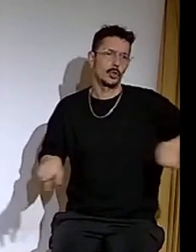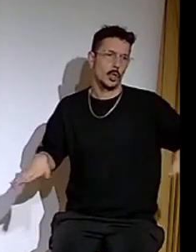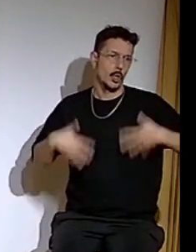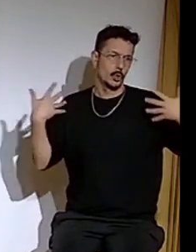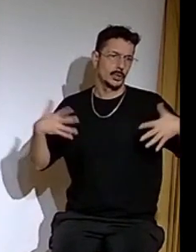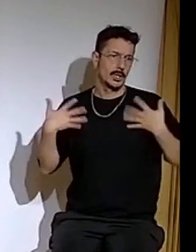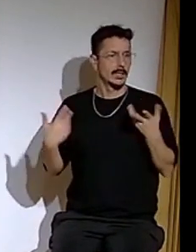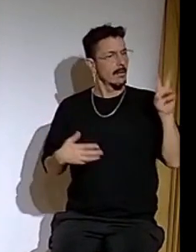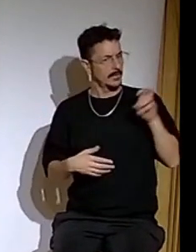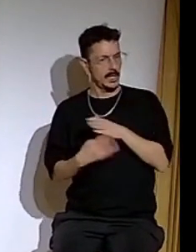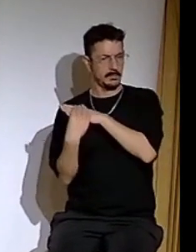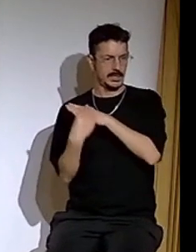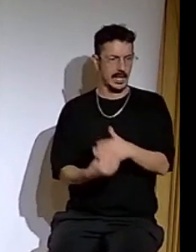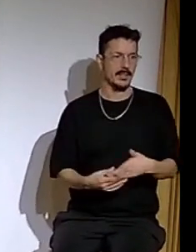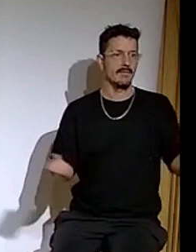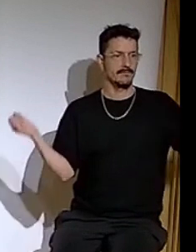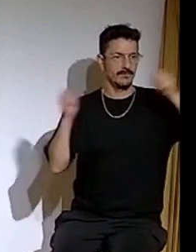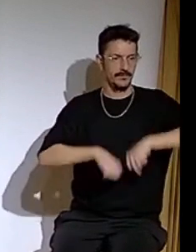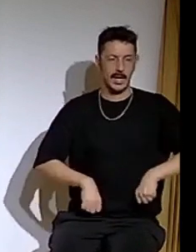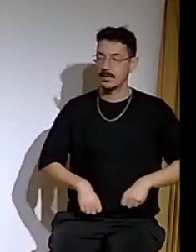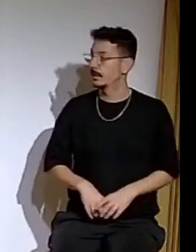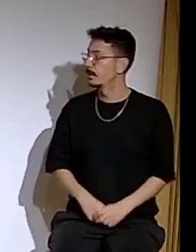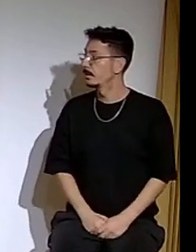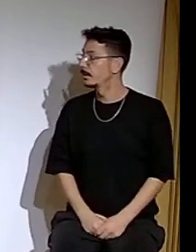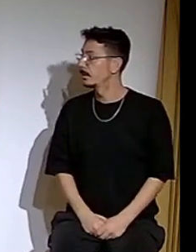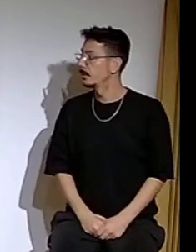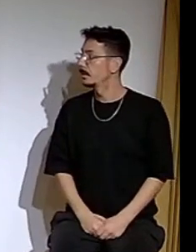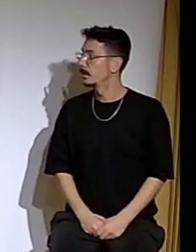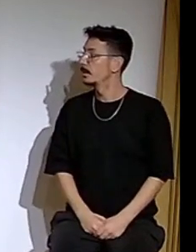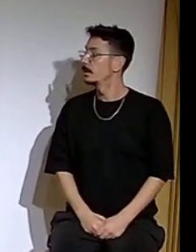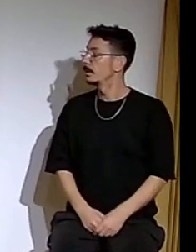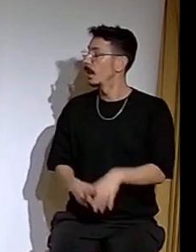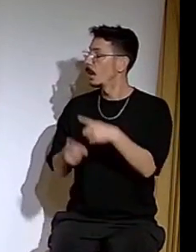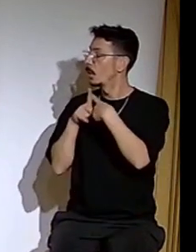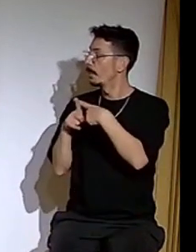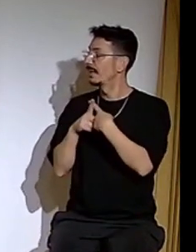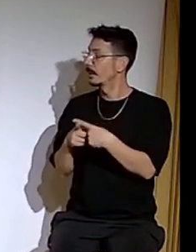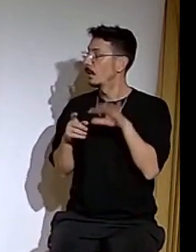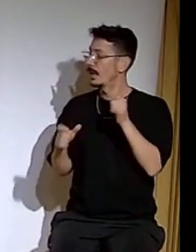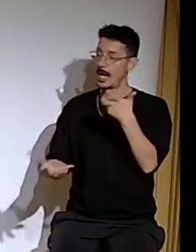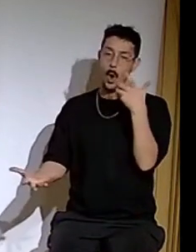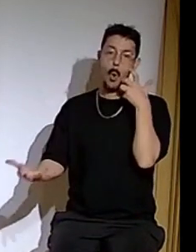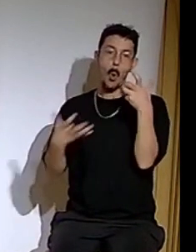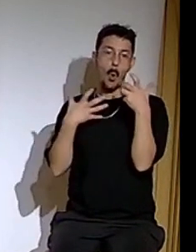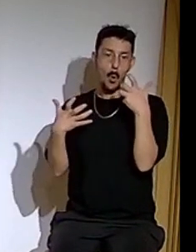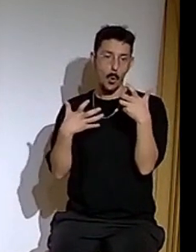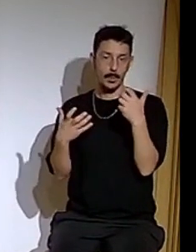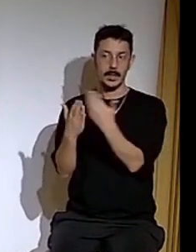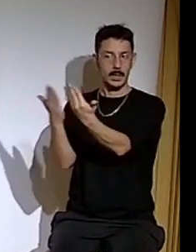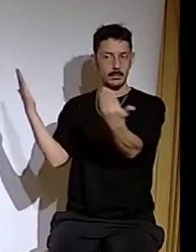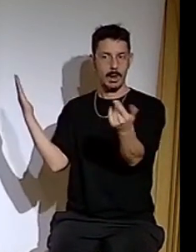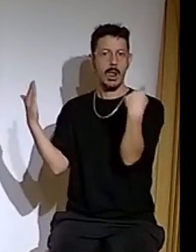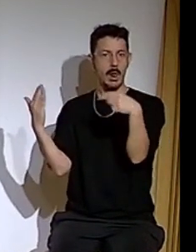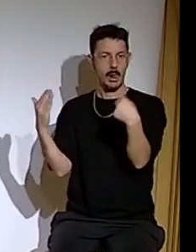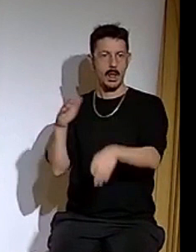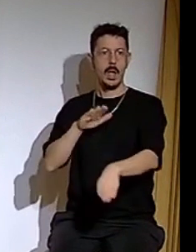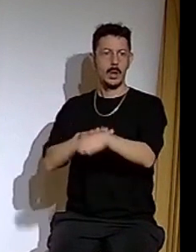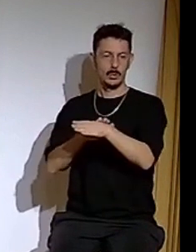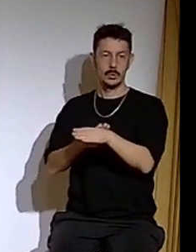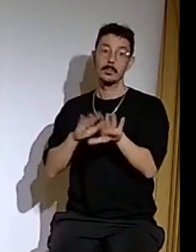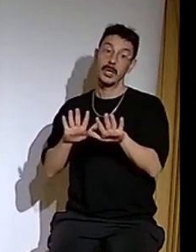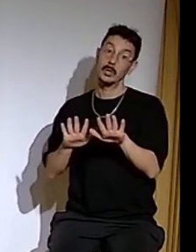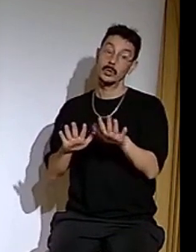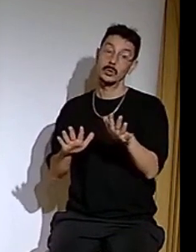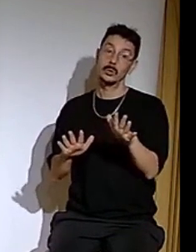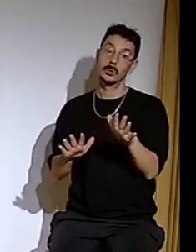de poder estar aquí no pues escuchándolos compartiera compartiendo y que y que la obra Sigue estando Pero bueno no